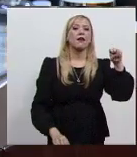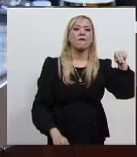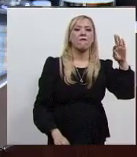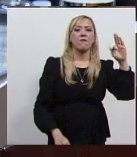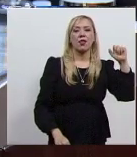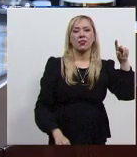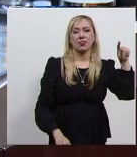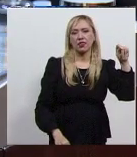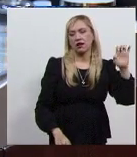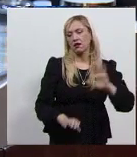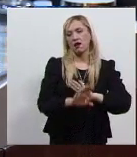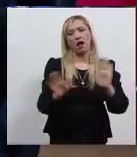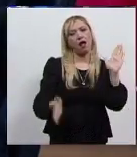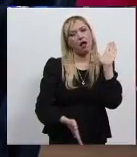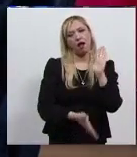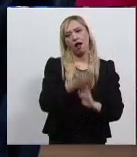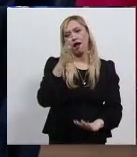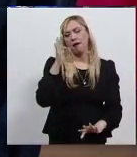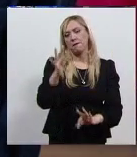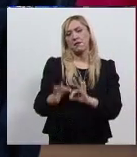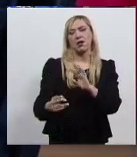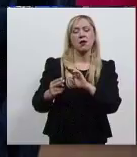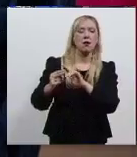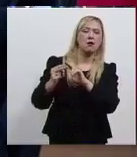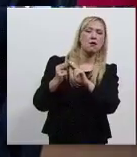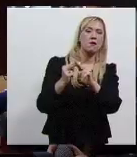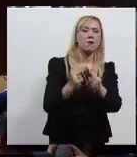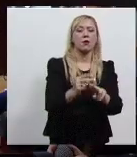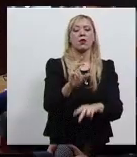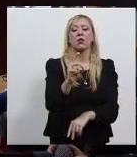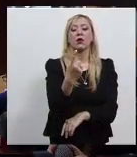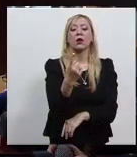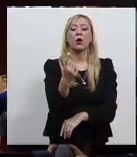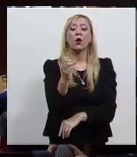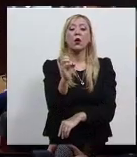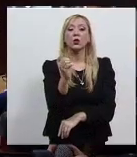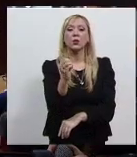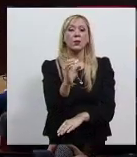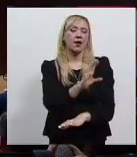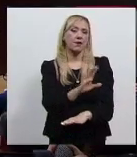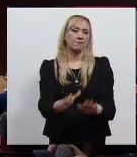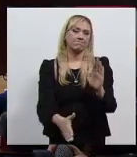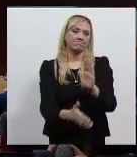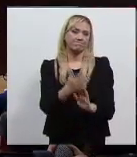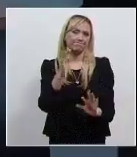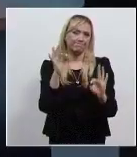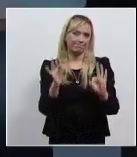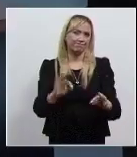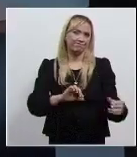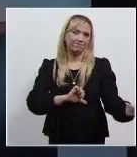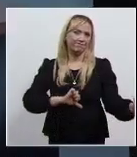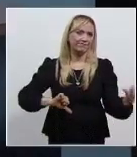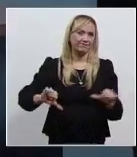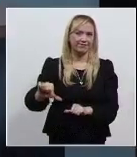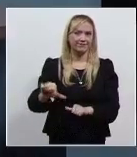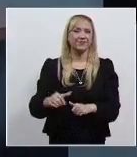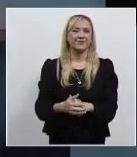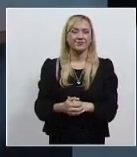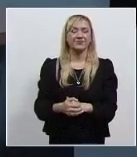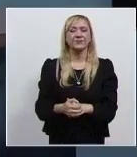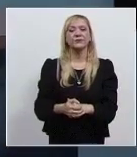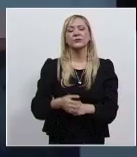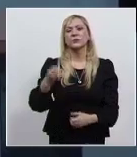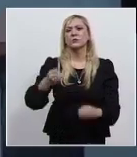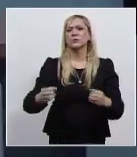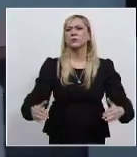González, quienes concluyen su encargo el próximo 31 de octubre. El máximo tribunal